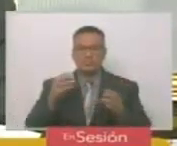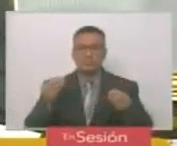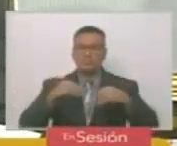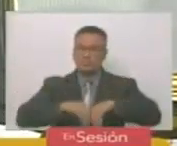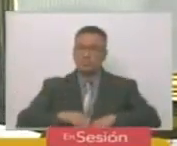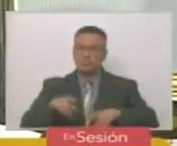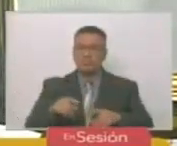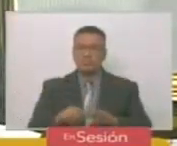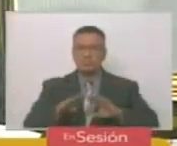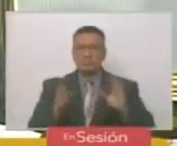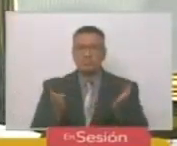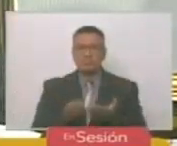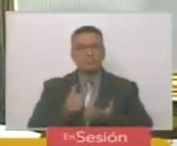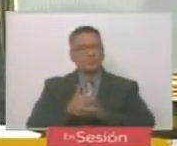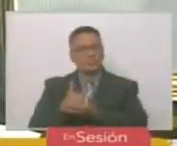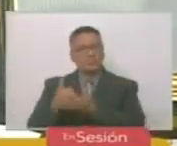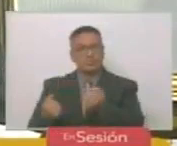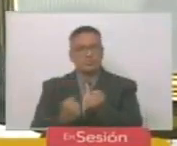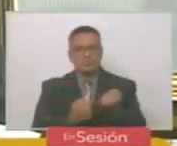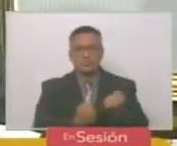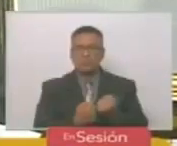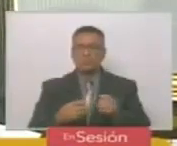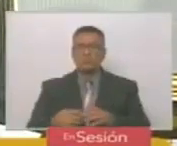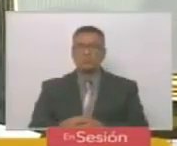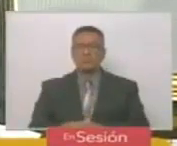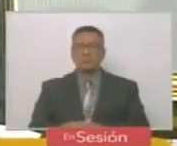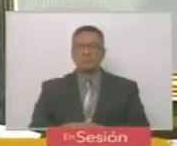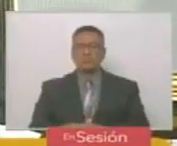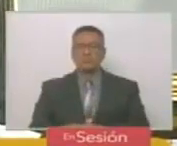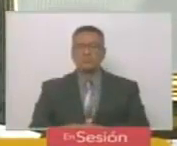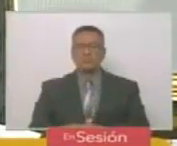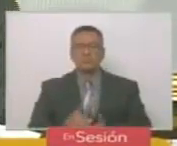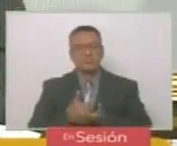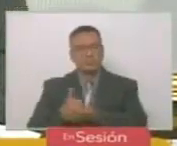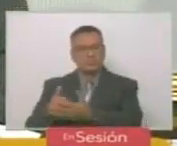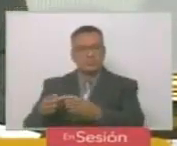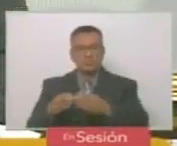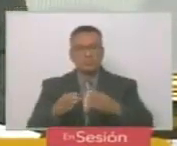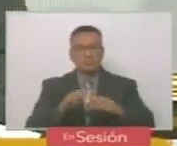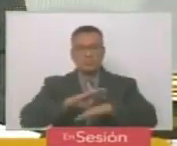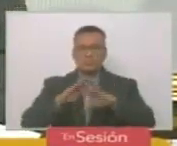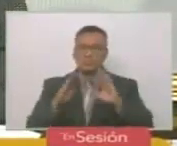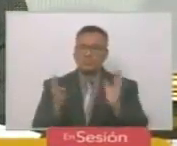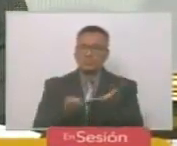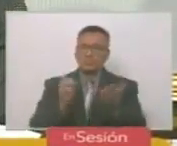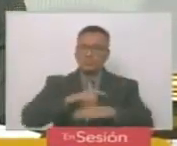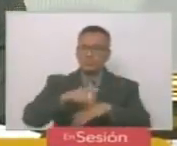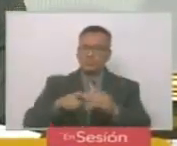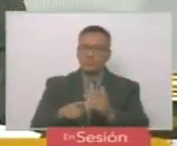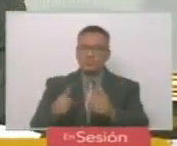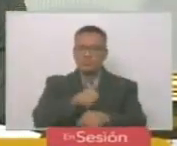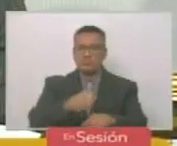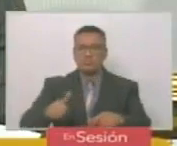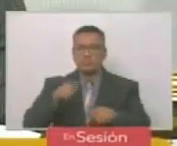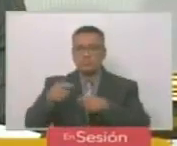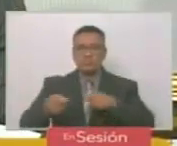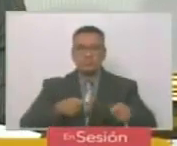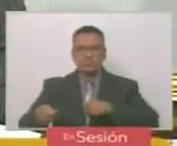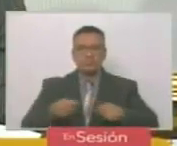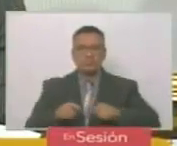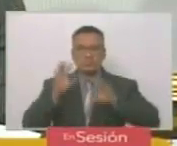mundo de colaboración, de cooperación, de un mundo de complementariedad, es ese movimiento